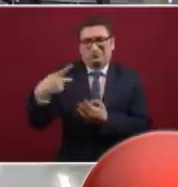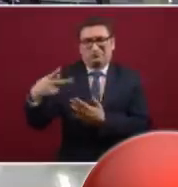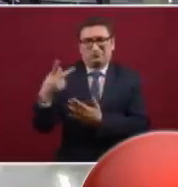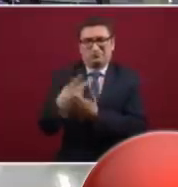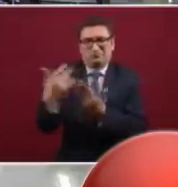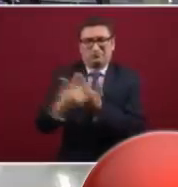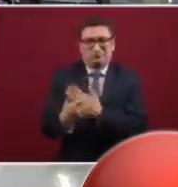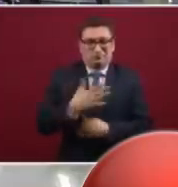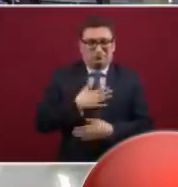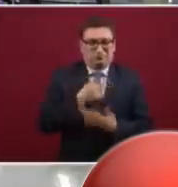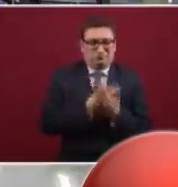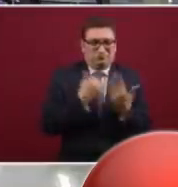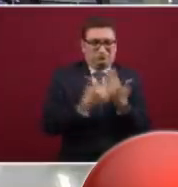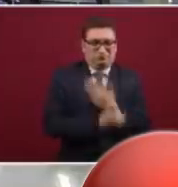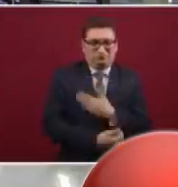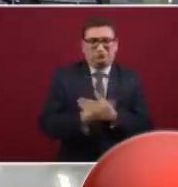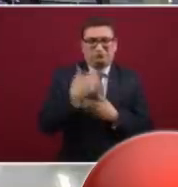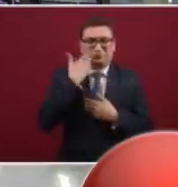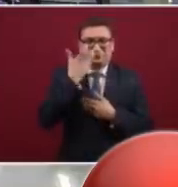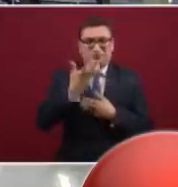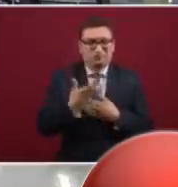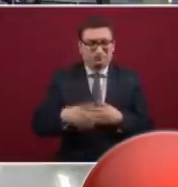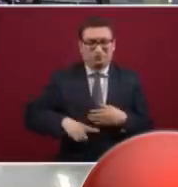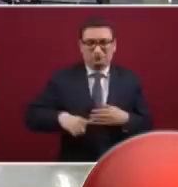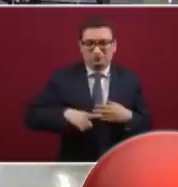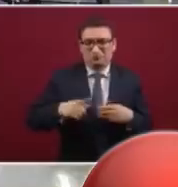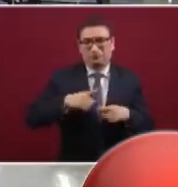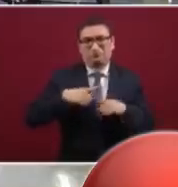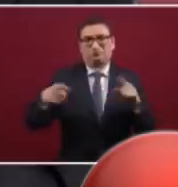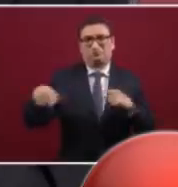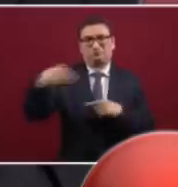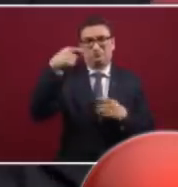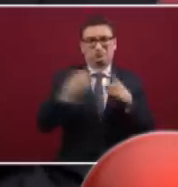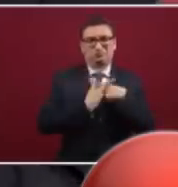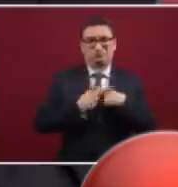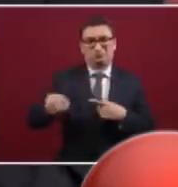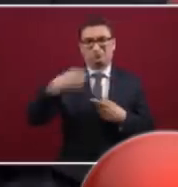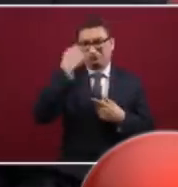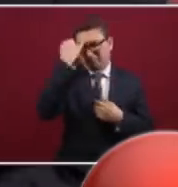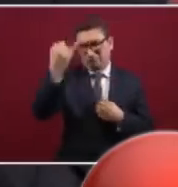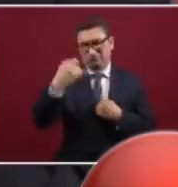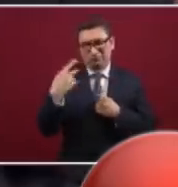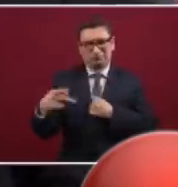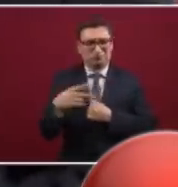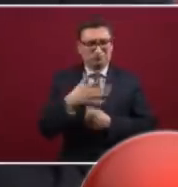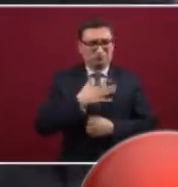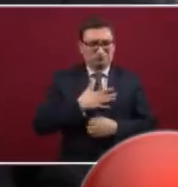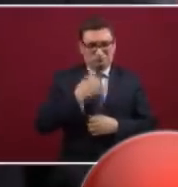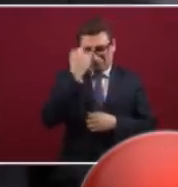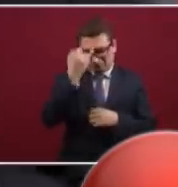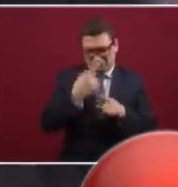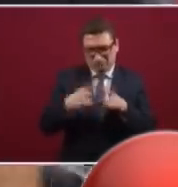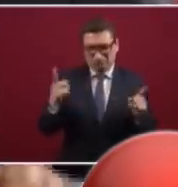contrapuestos de nación. Pues ellos se dedicaron a